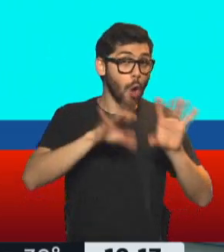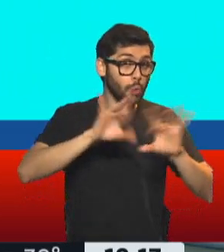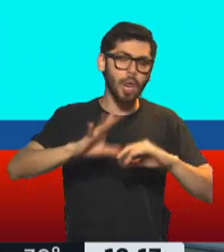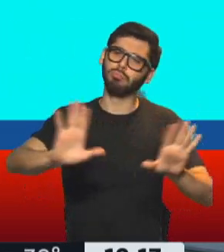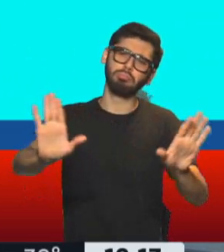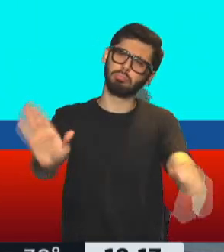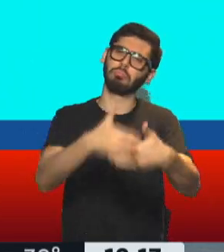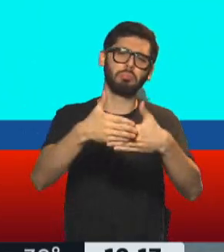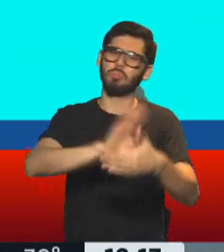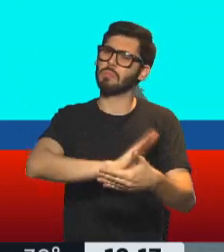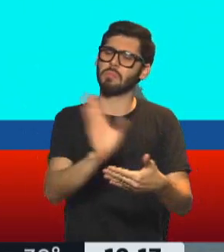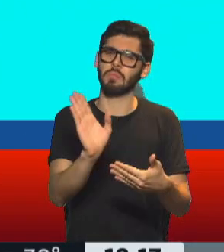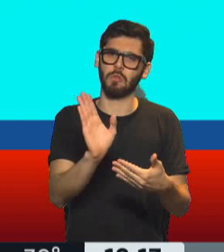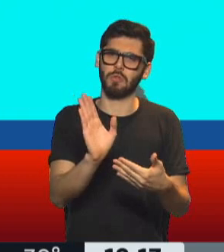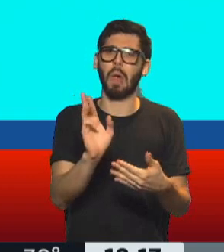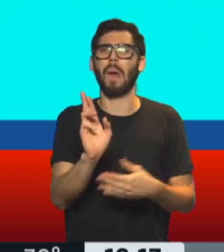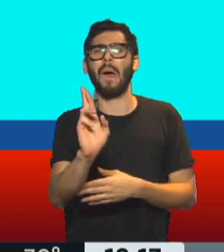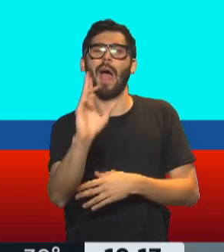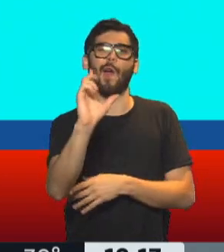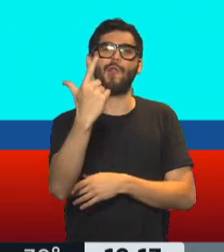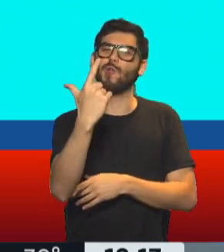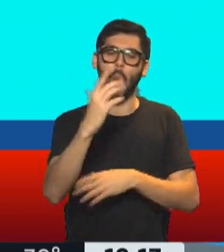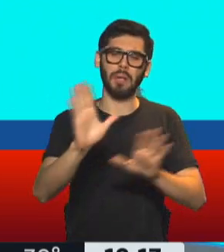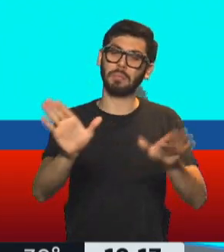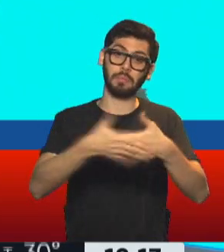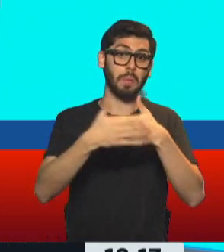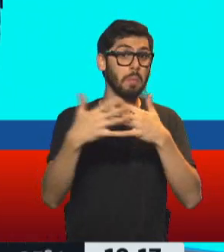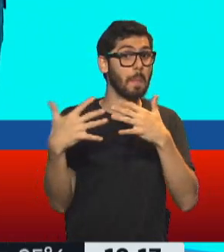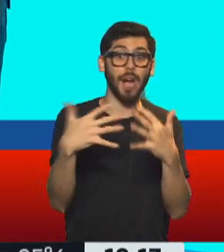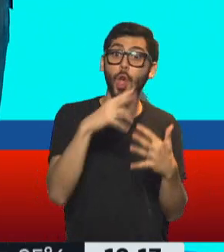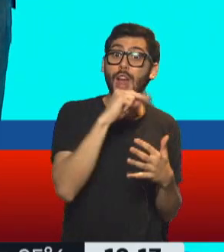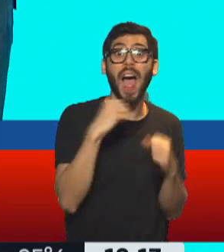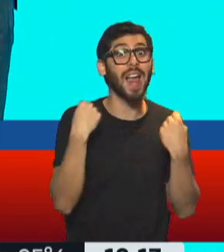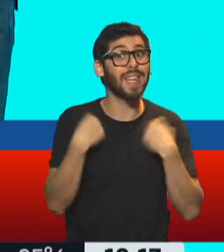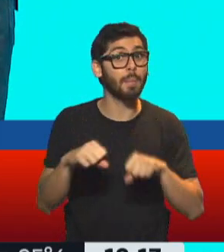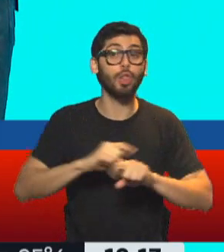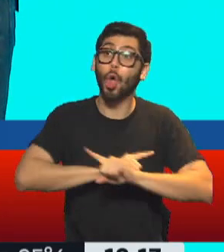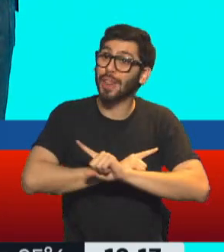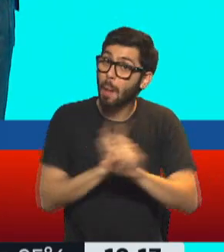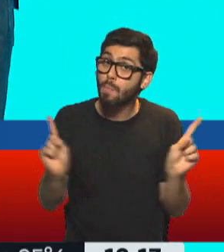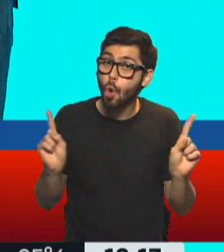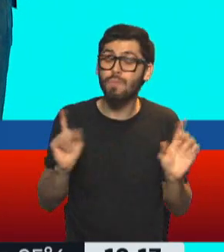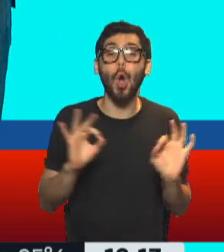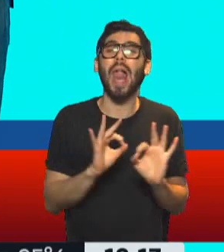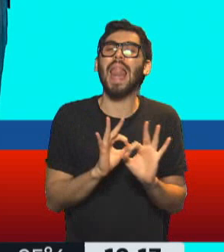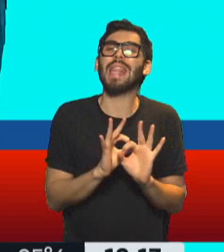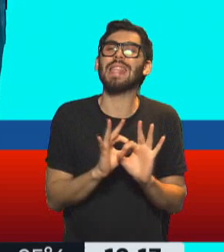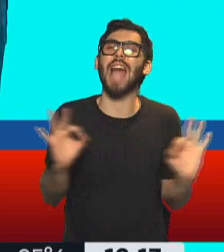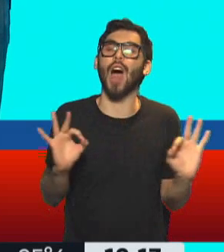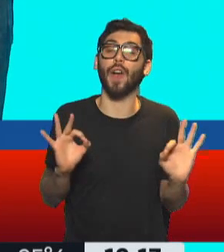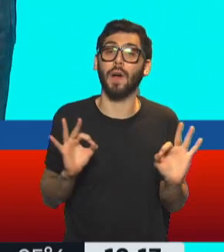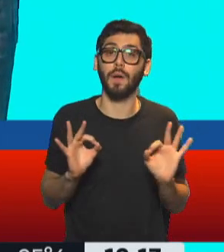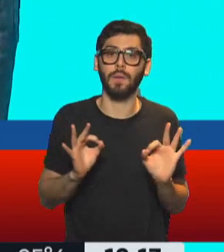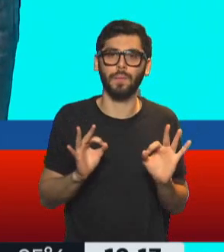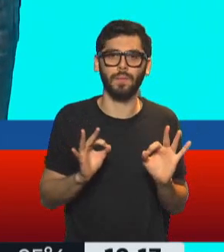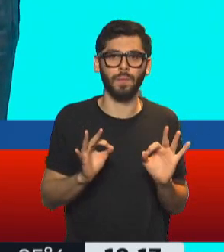se cierran las fronteras, no hay excepciones. No sale nadie, no hay partido, tampoco hay entrenamientos, no hay nada. No hay ningún tipo de contacto.